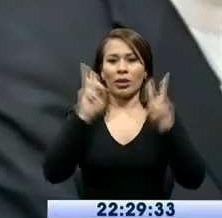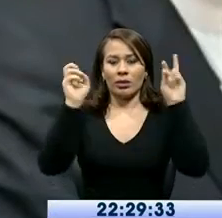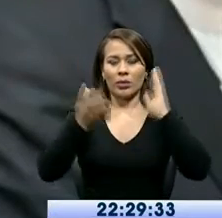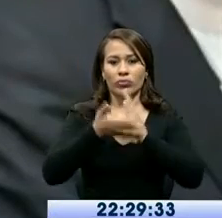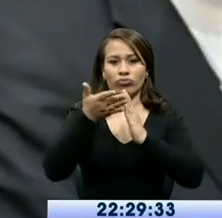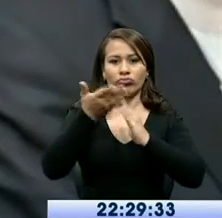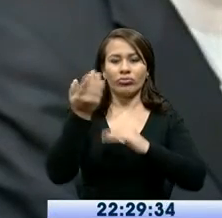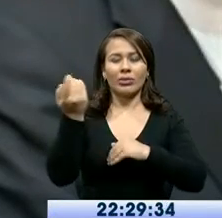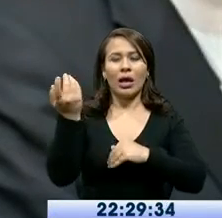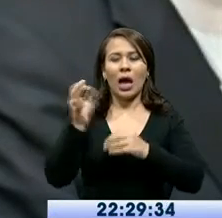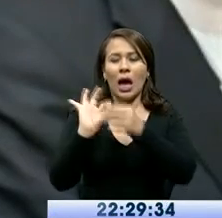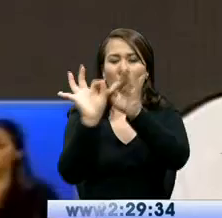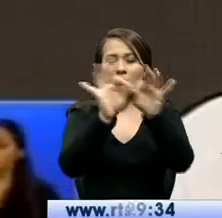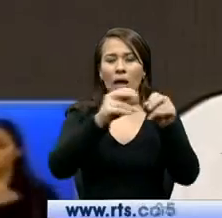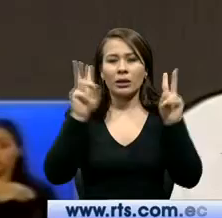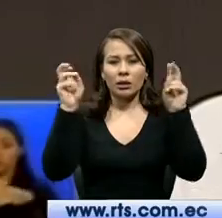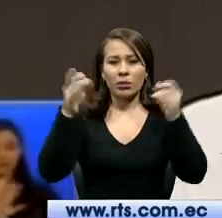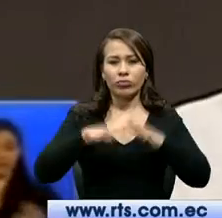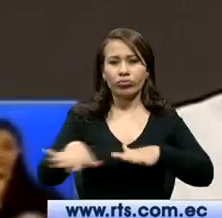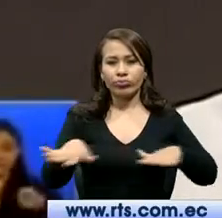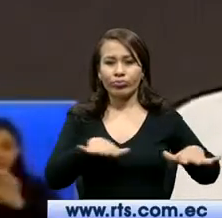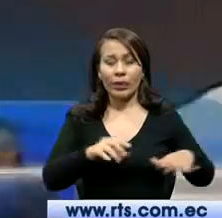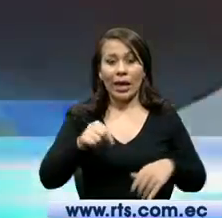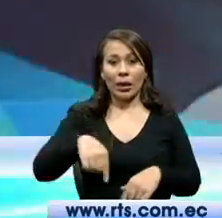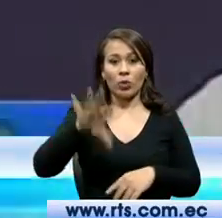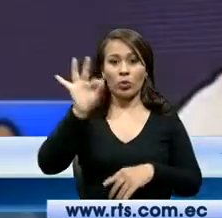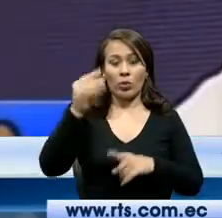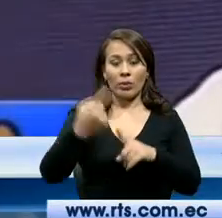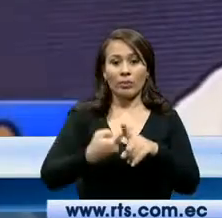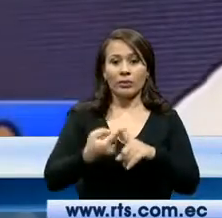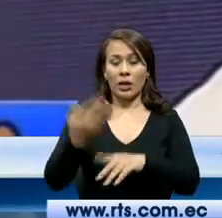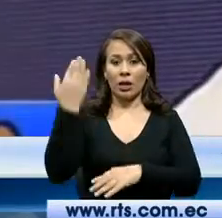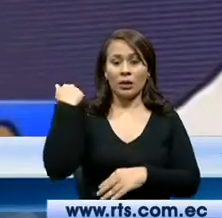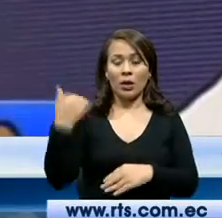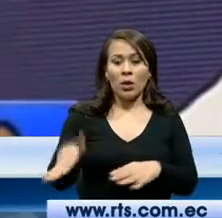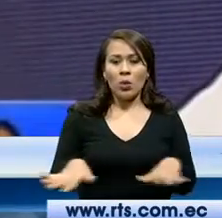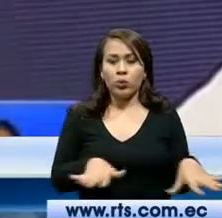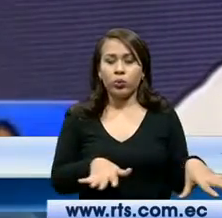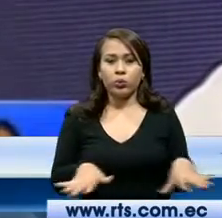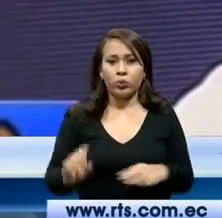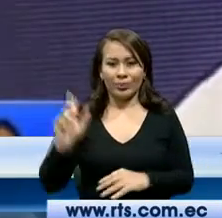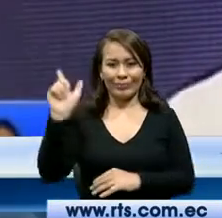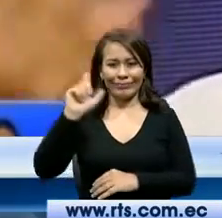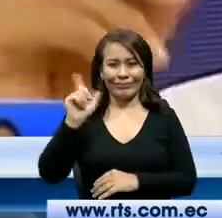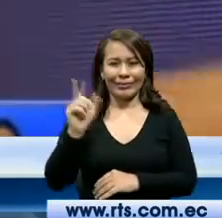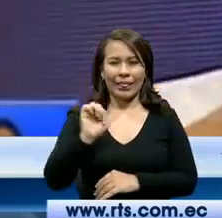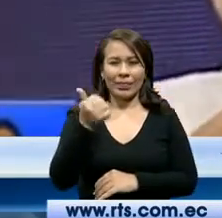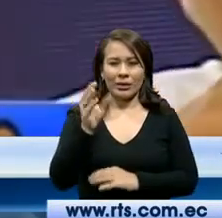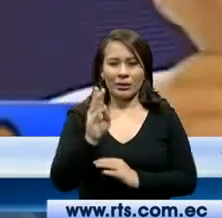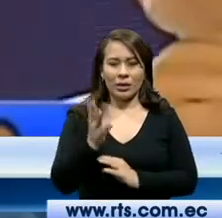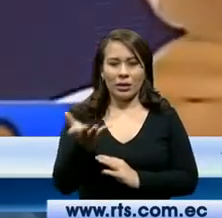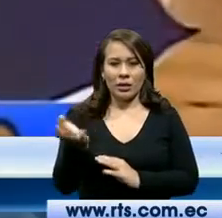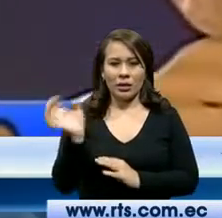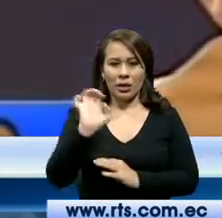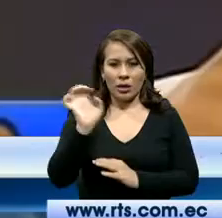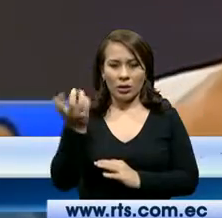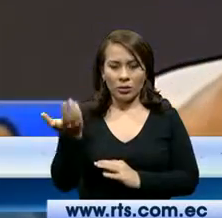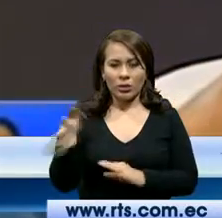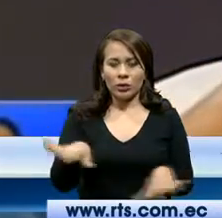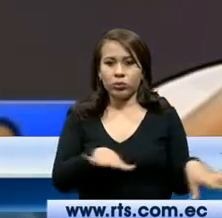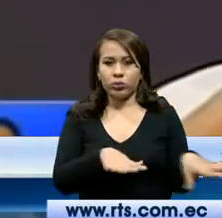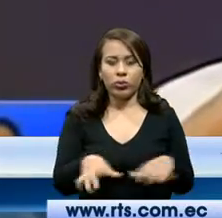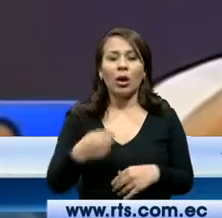pasado 16 de abril. Acabamos de cumplir 9 meses del sismo, el 16 de enero, el lunes. ¿Saben cuántos bonos de vivienda se han pedido